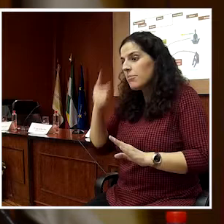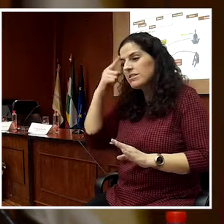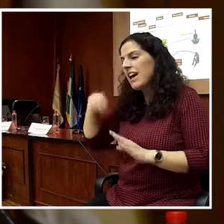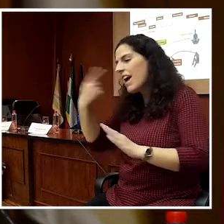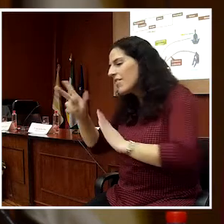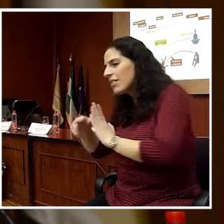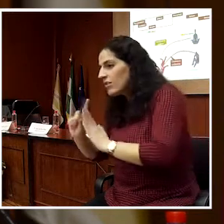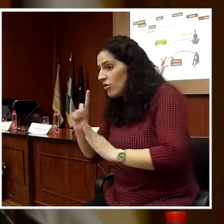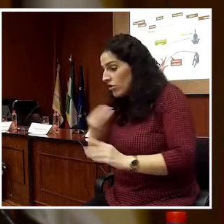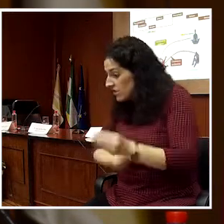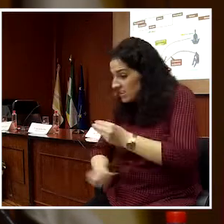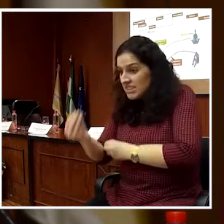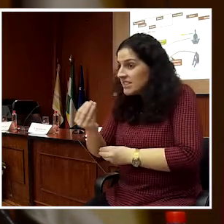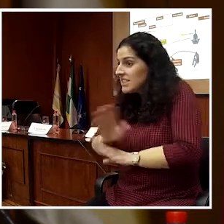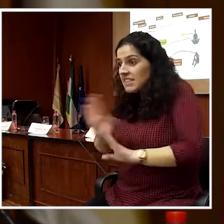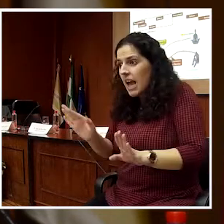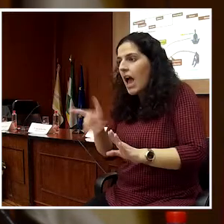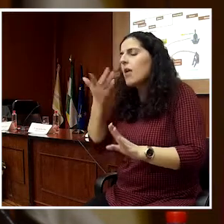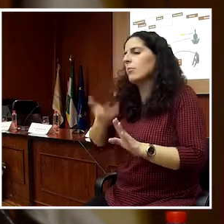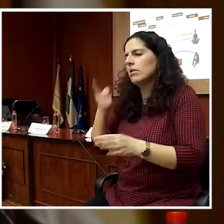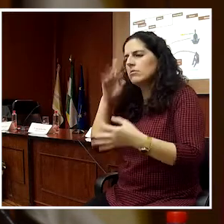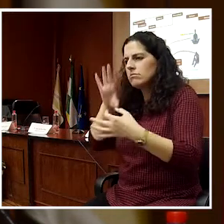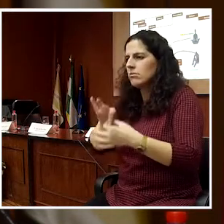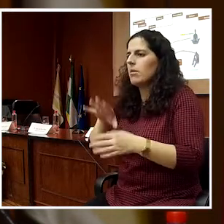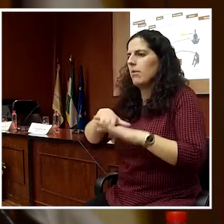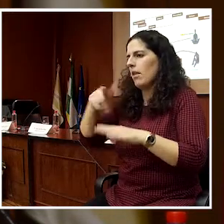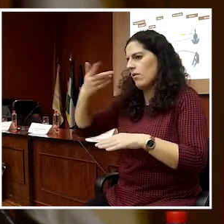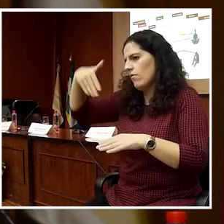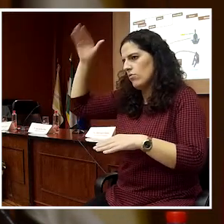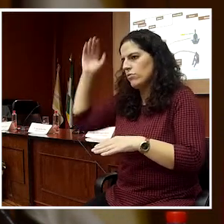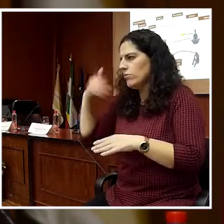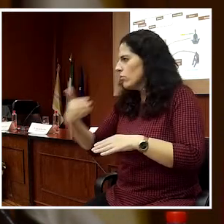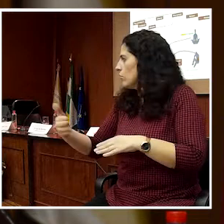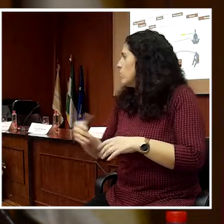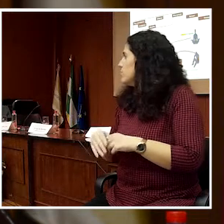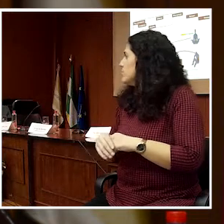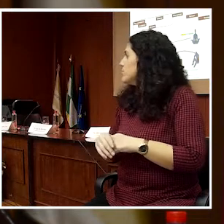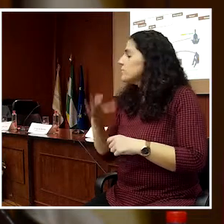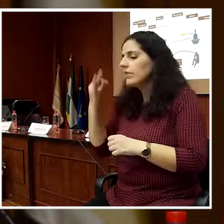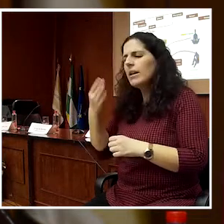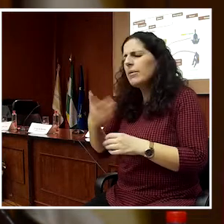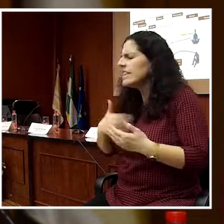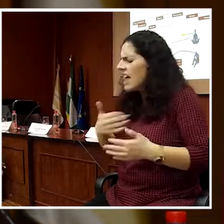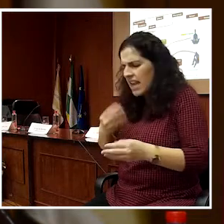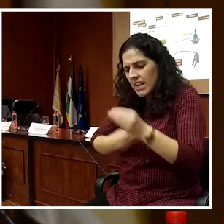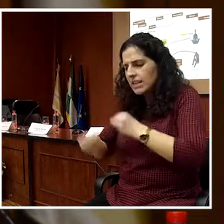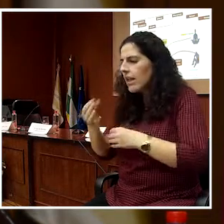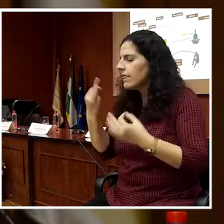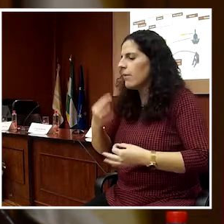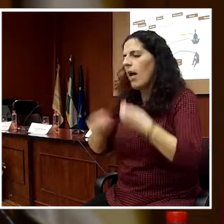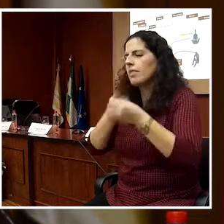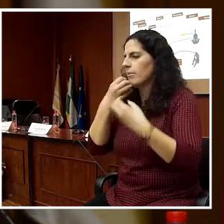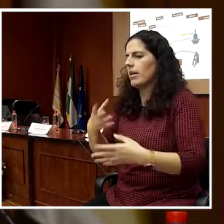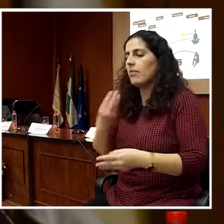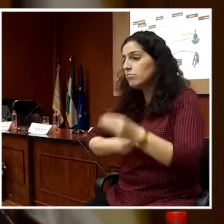que intervenir durante la infancia, sino que tenemos que plantearnos que tenemos que intentar instalar unos hábitos de vida adecuados